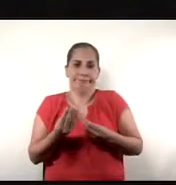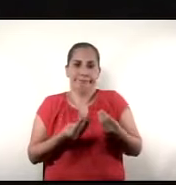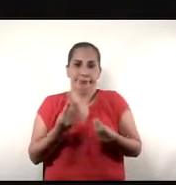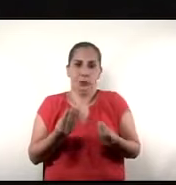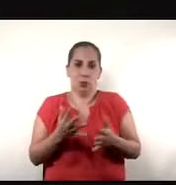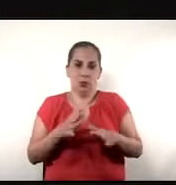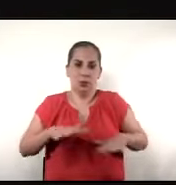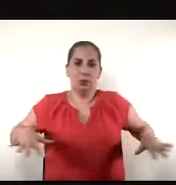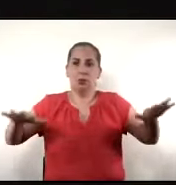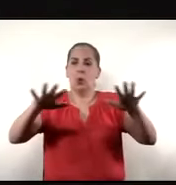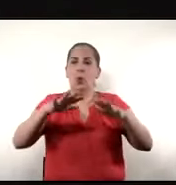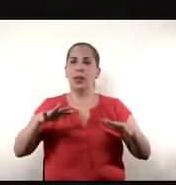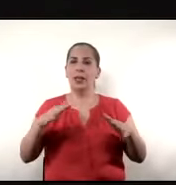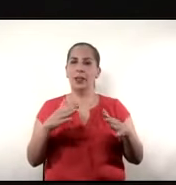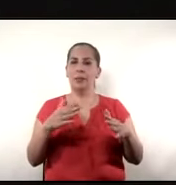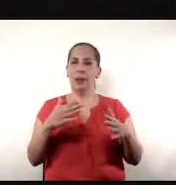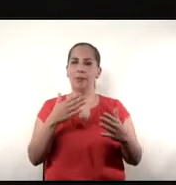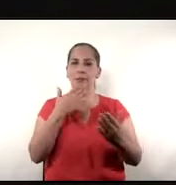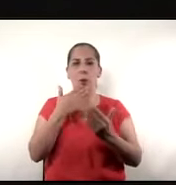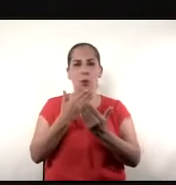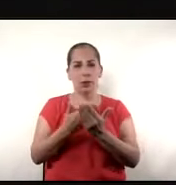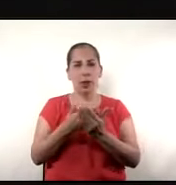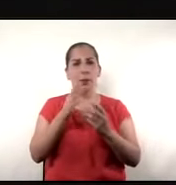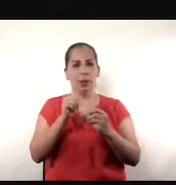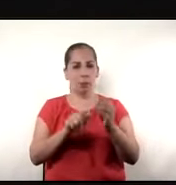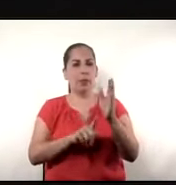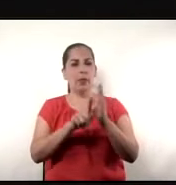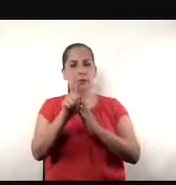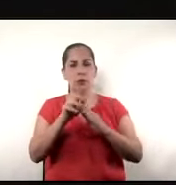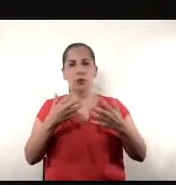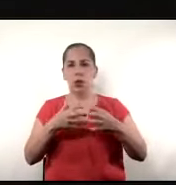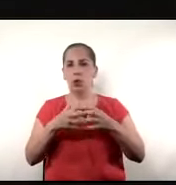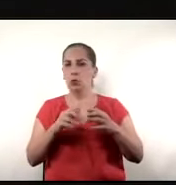un clima favorable y que se pueda desarrollar esta industria en nuestro país?